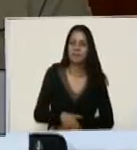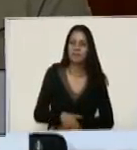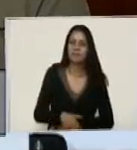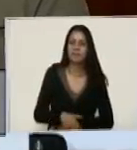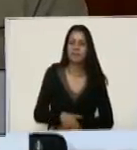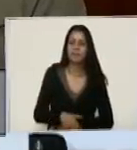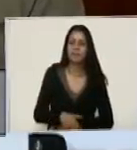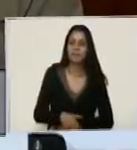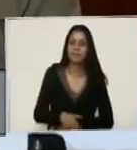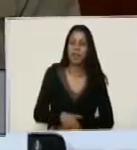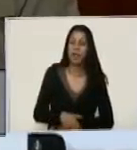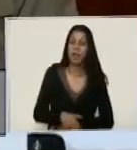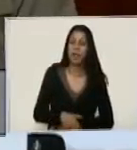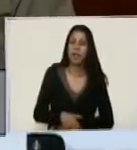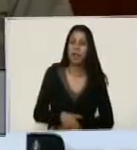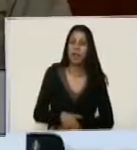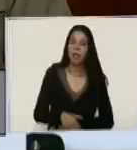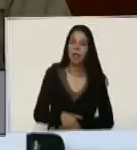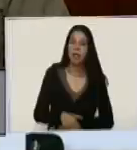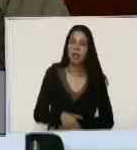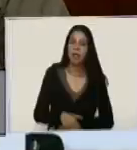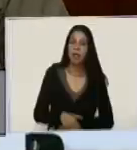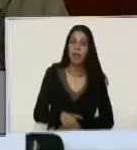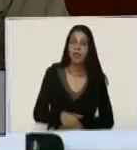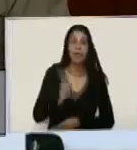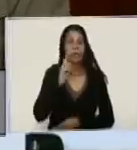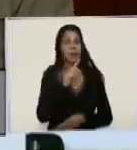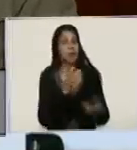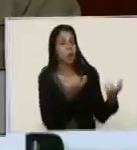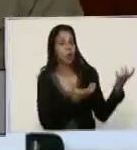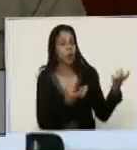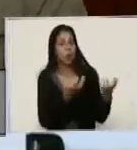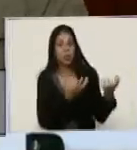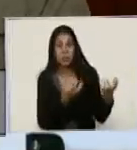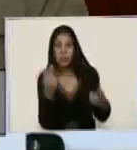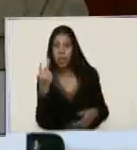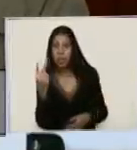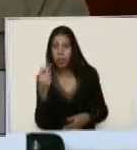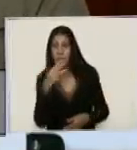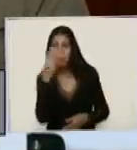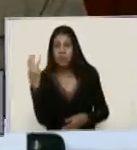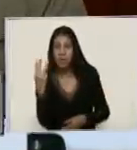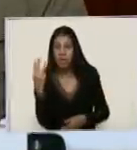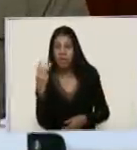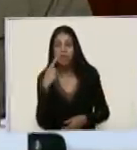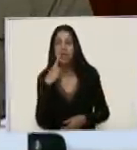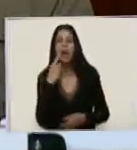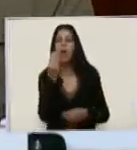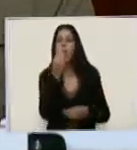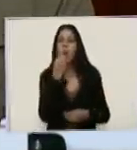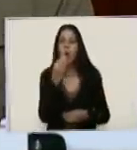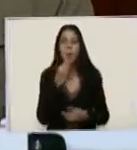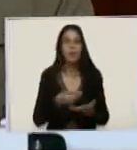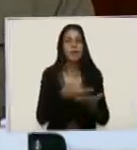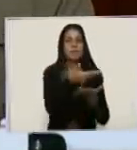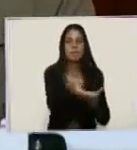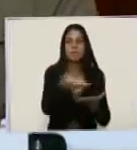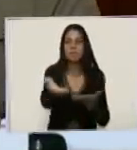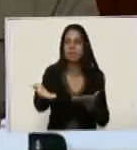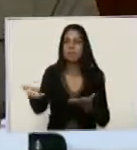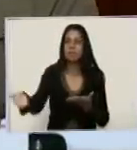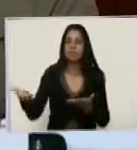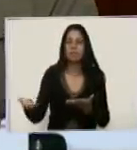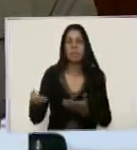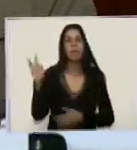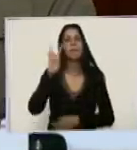Y si son... Uno voltea para la cocina, hay comida para dos, no importa, que llegaron tres más, la comida alcanza para todos. Así somos